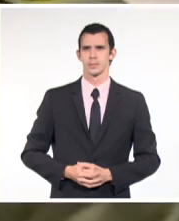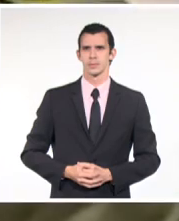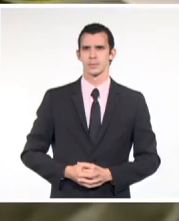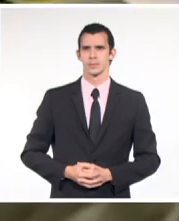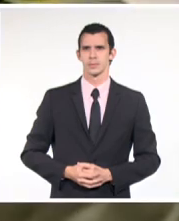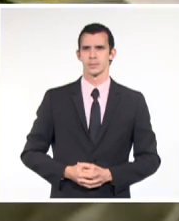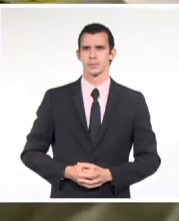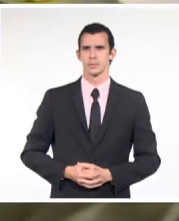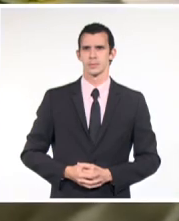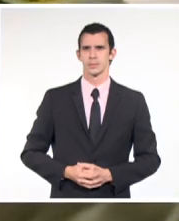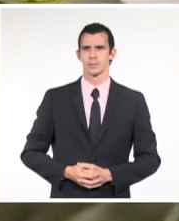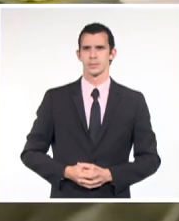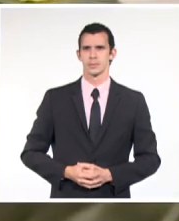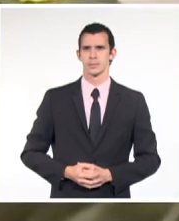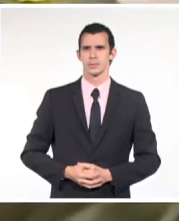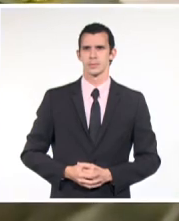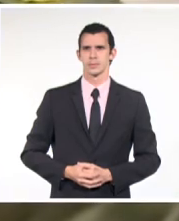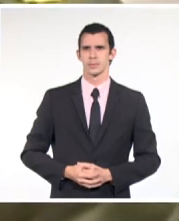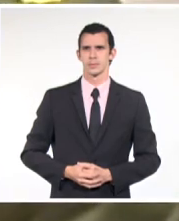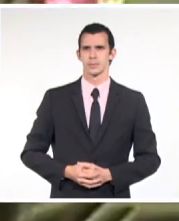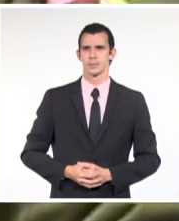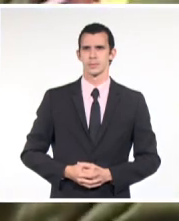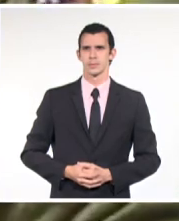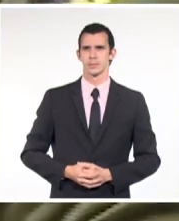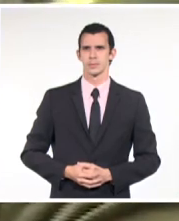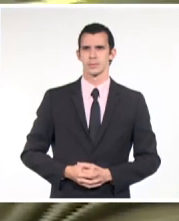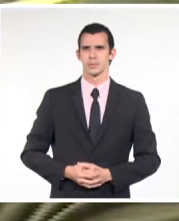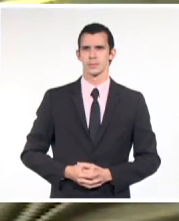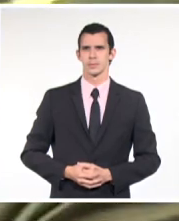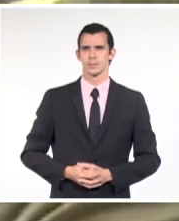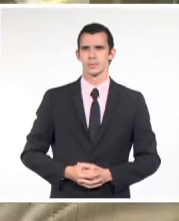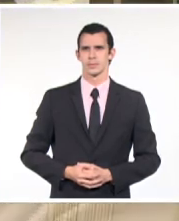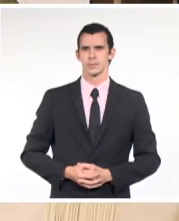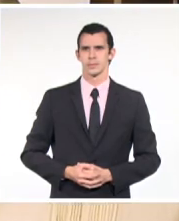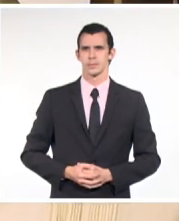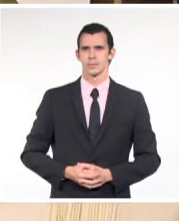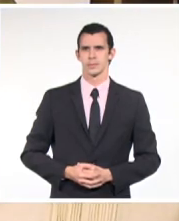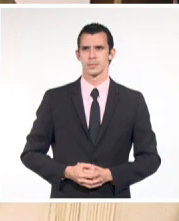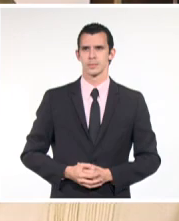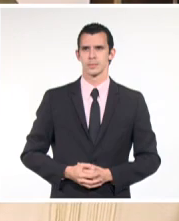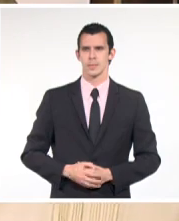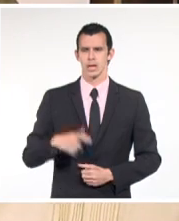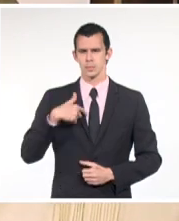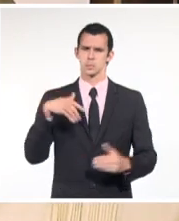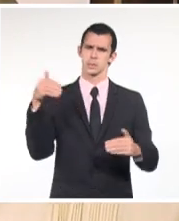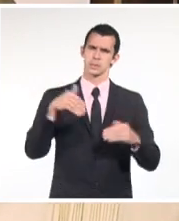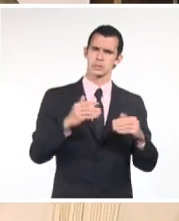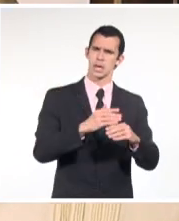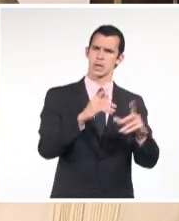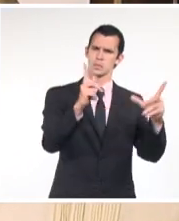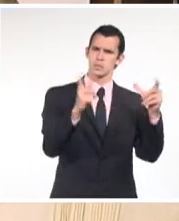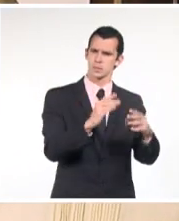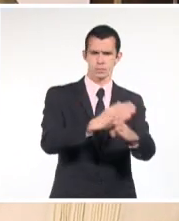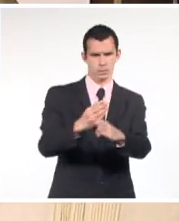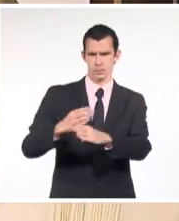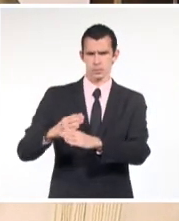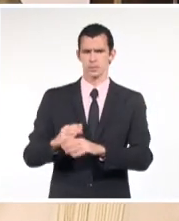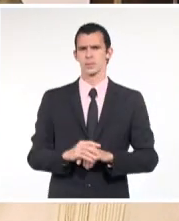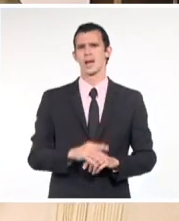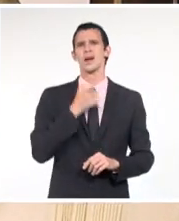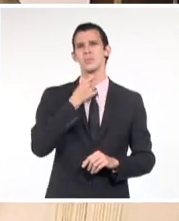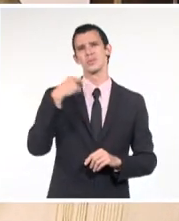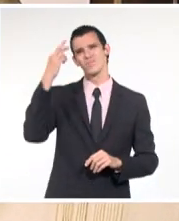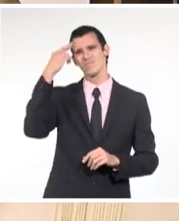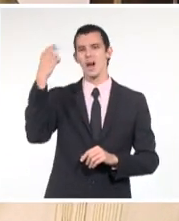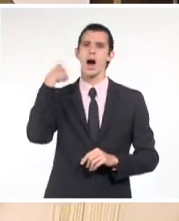En una ocasión, ¿no?, como fueron varias reuniones, fue en la del 90, y hay un momento donde él dice de